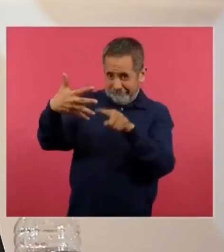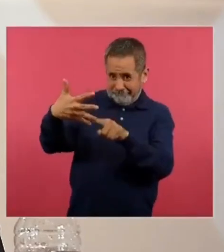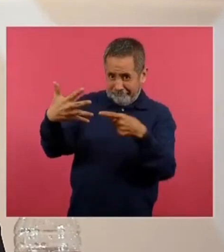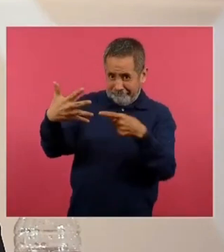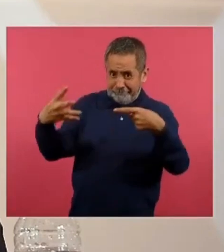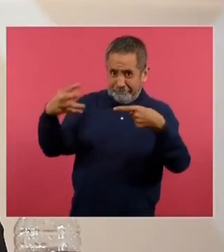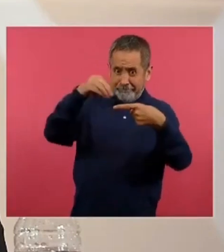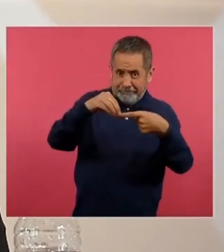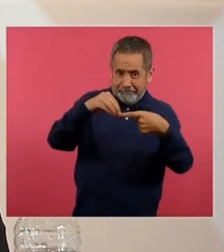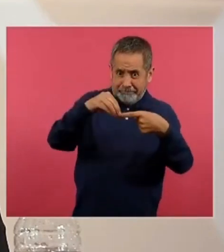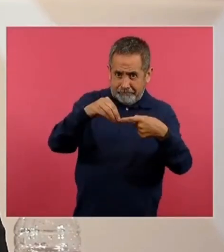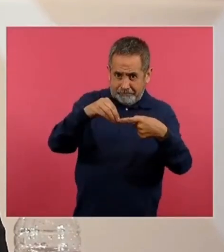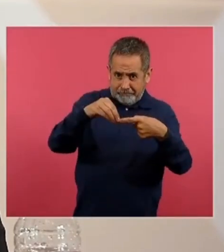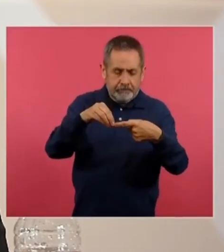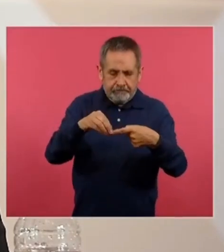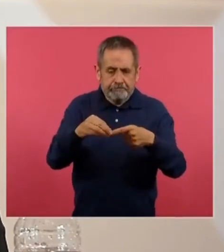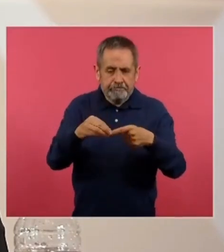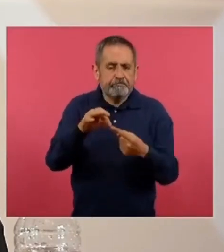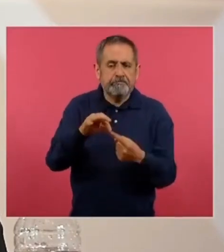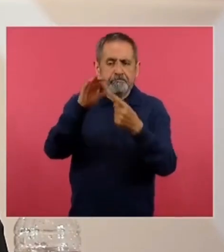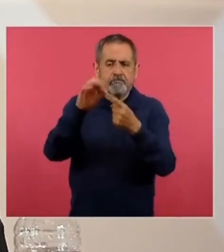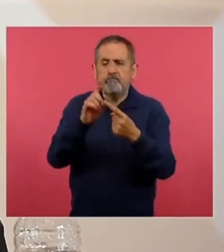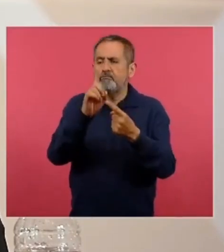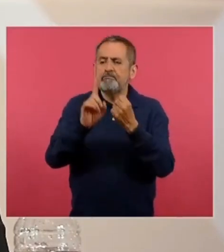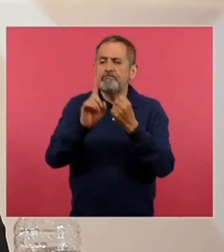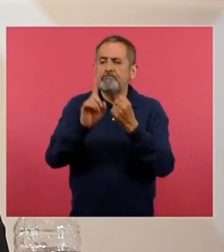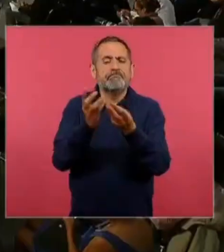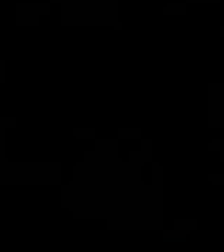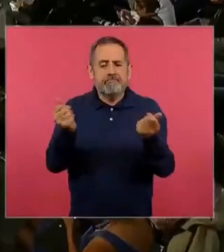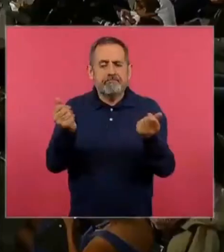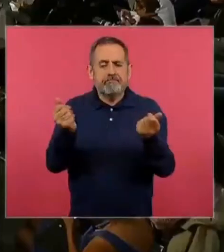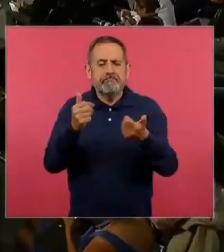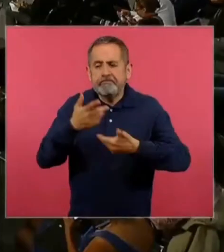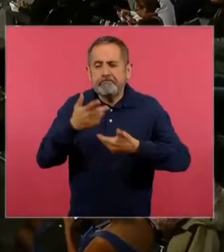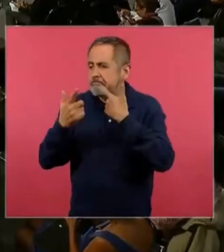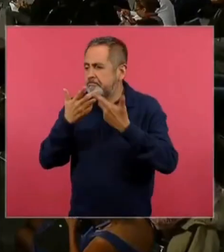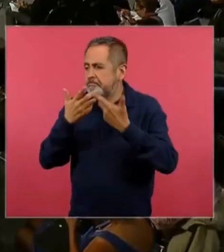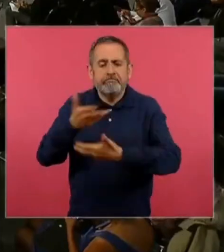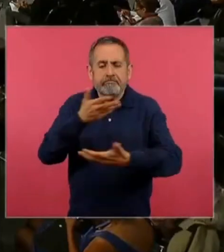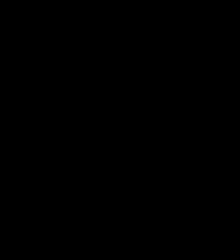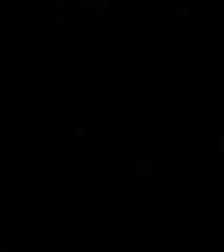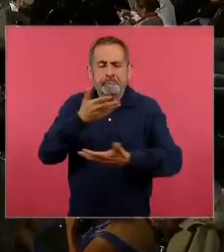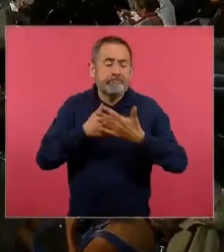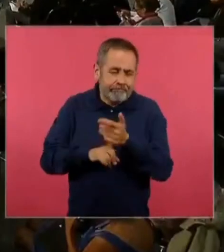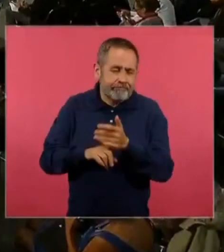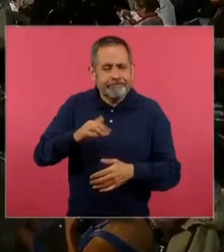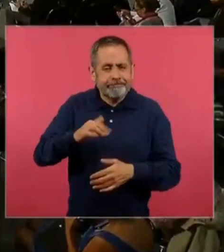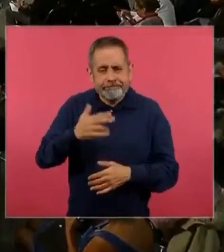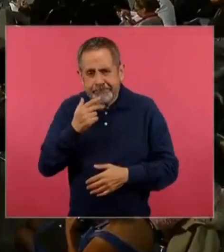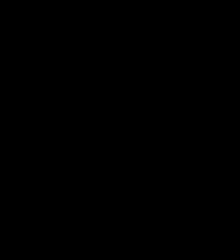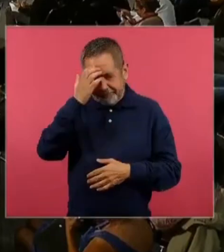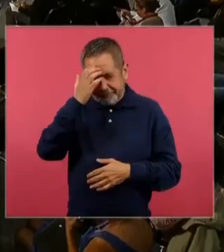converge para buscar solución a una problemática, ya bien lo decían anteriormente, que sea y que parta